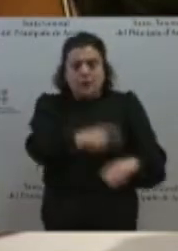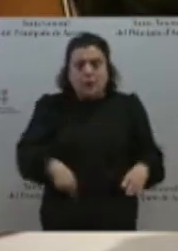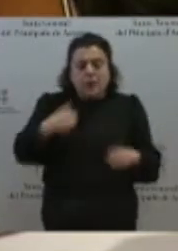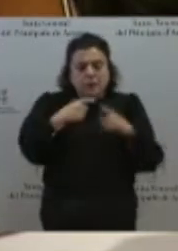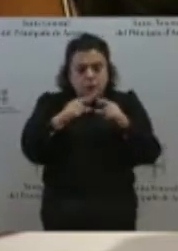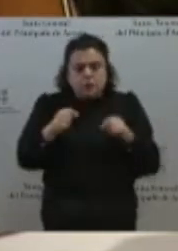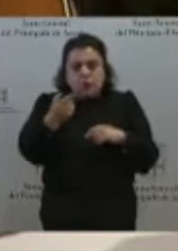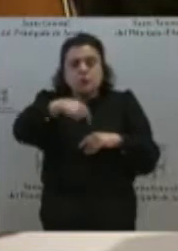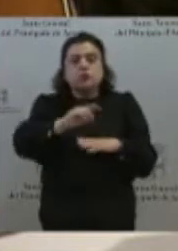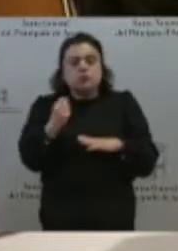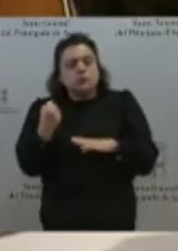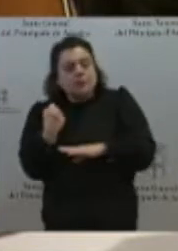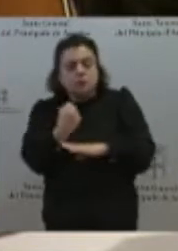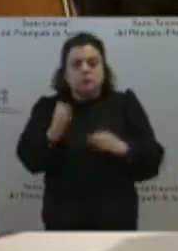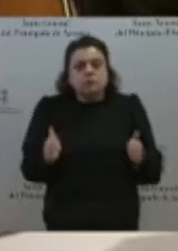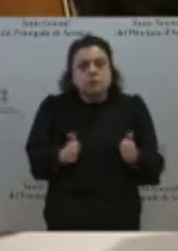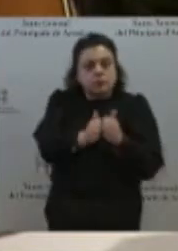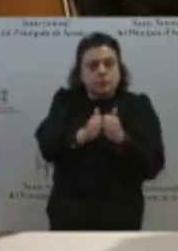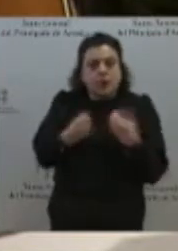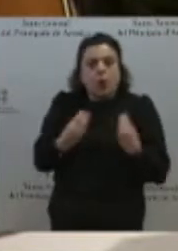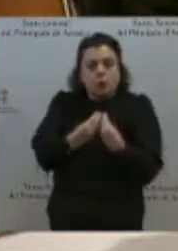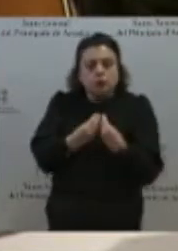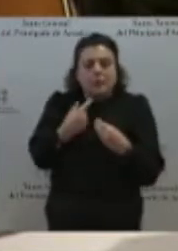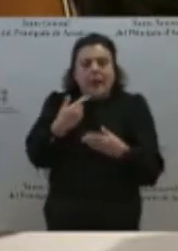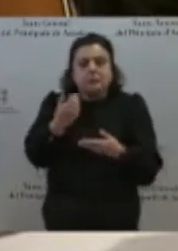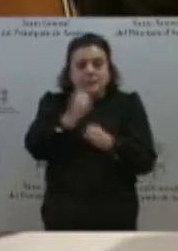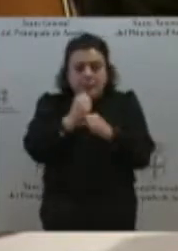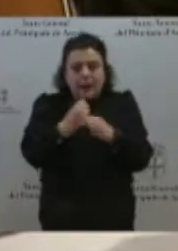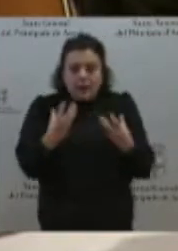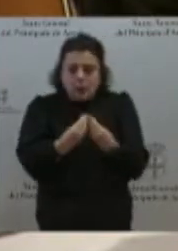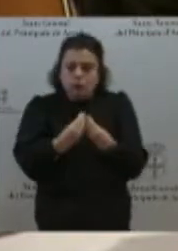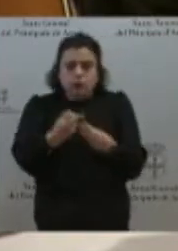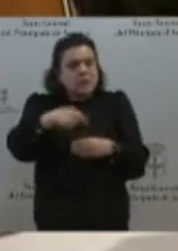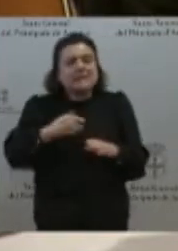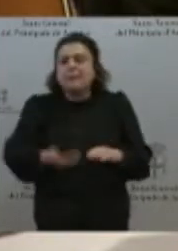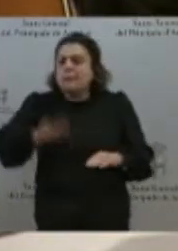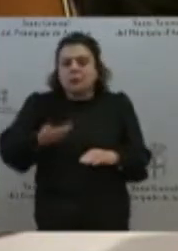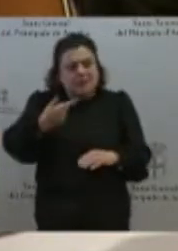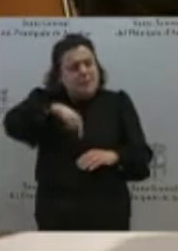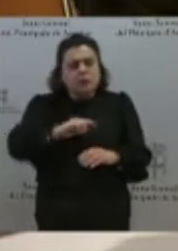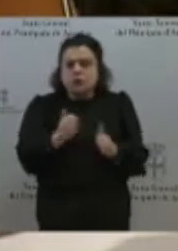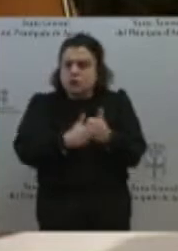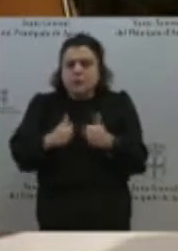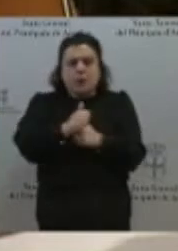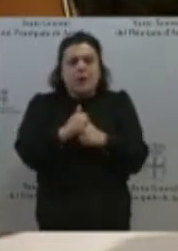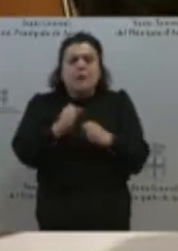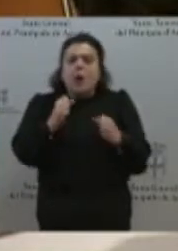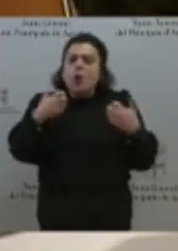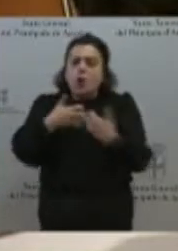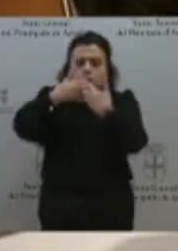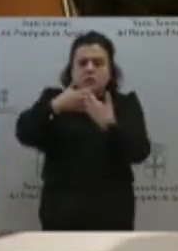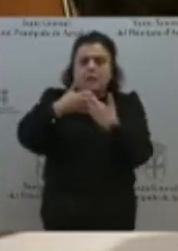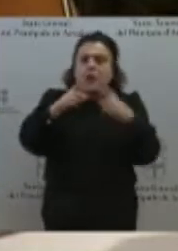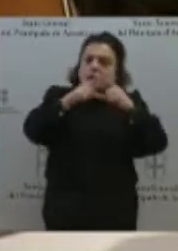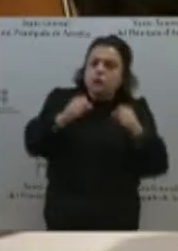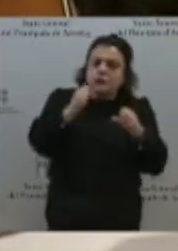disposición. No hay nada más importante para nos que luchar por una Asturias para vivir y trabajar, por una vida que merezca la pena ser vivida, por el bienestar